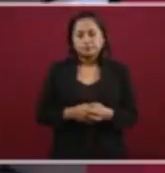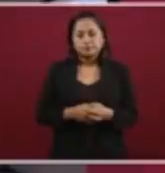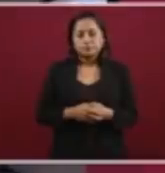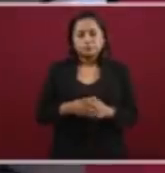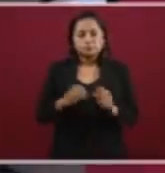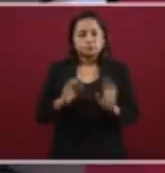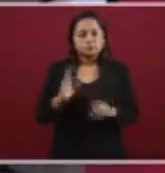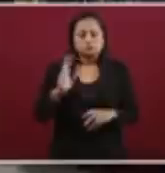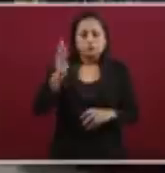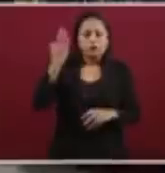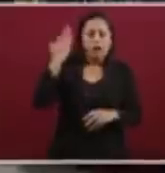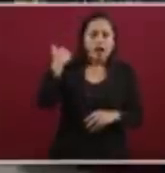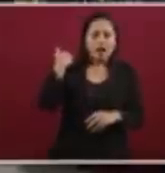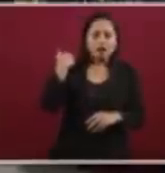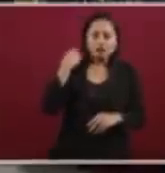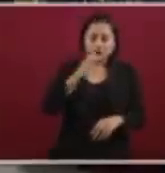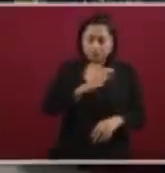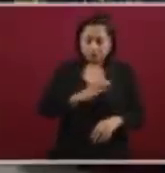candidato